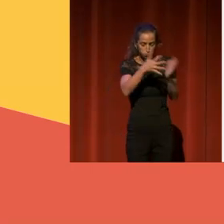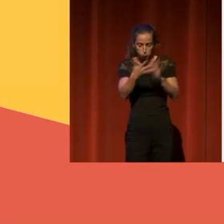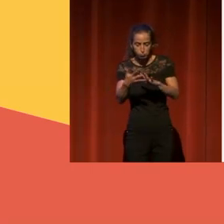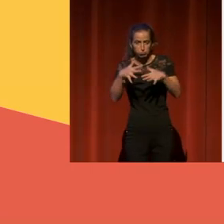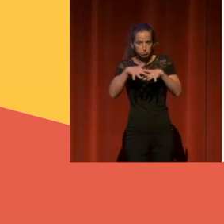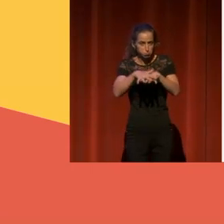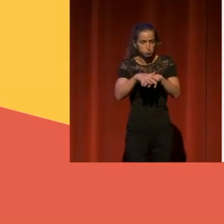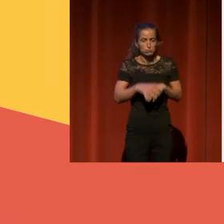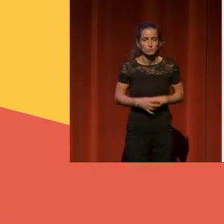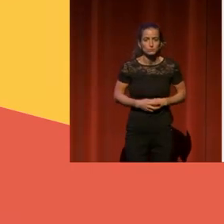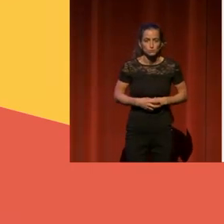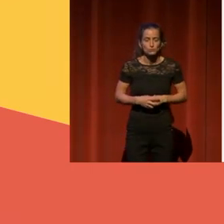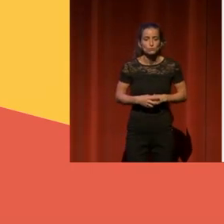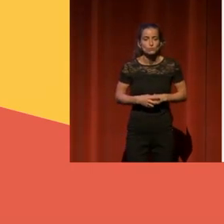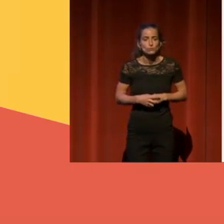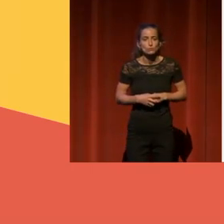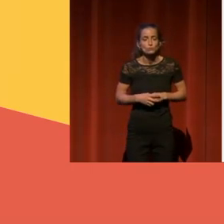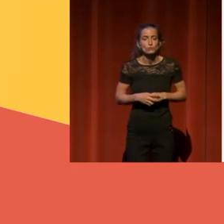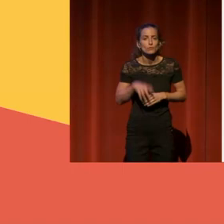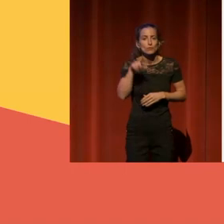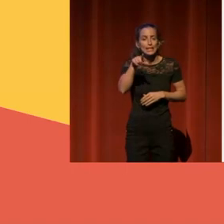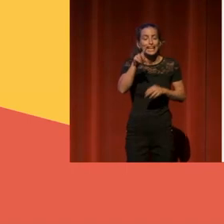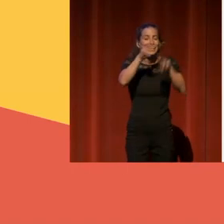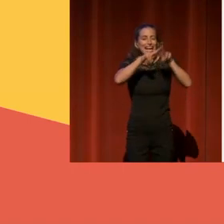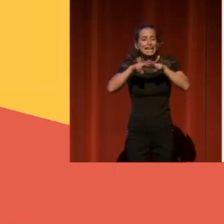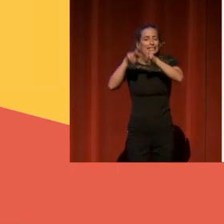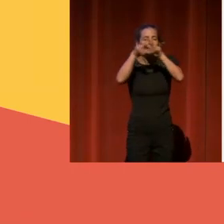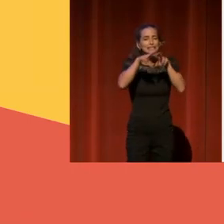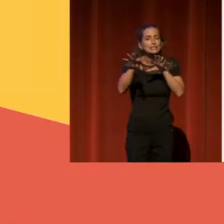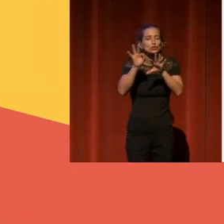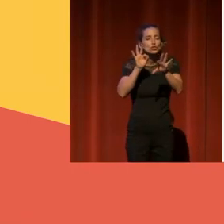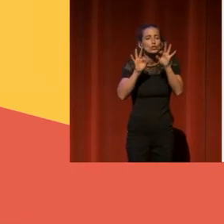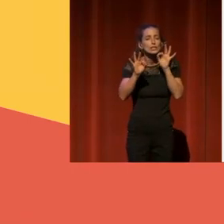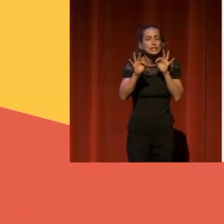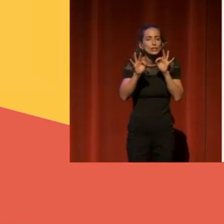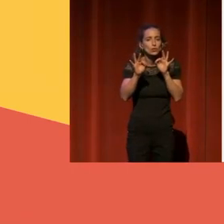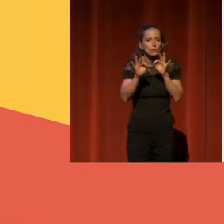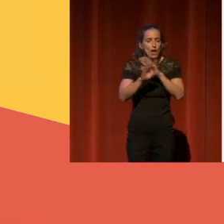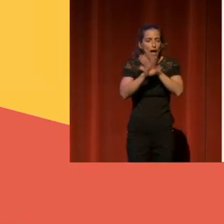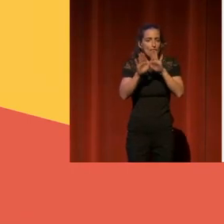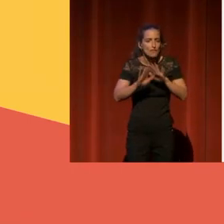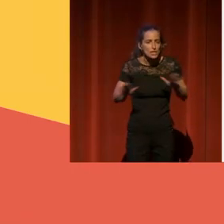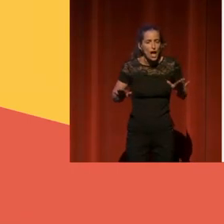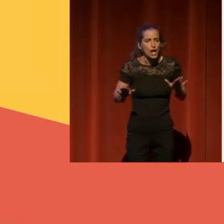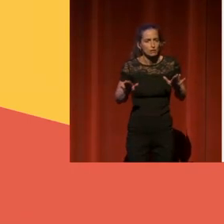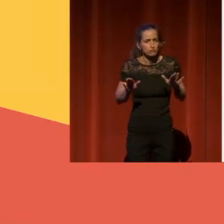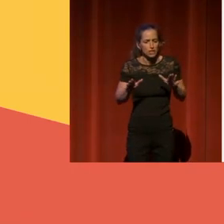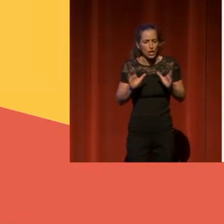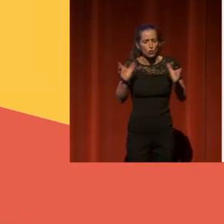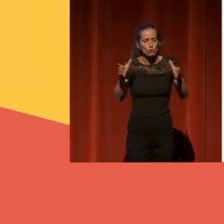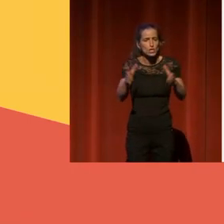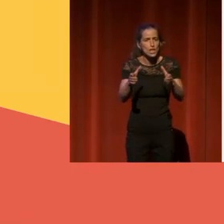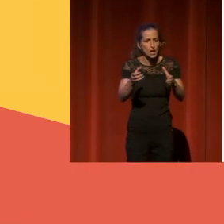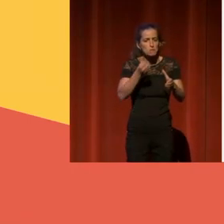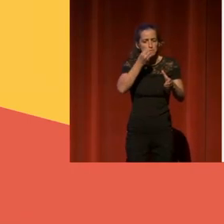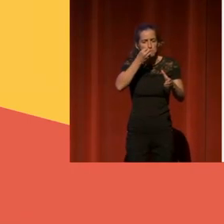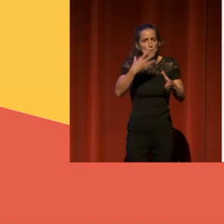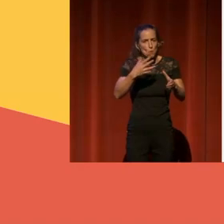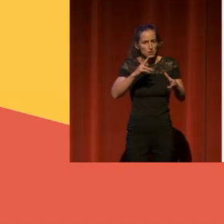El análisis de los programas escogidos ha hecho patente que tienen un amplio alcance e impresión en la comunidad, a tenor de la respuesta a las